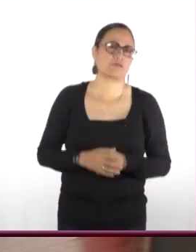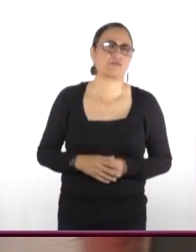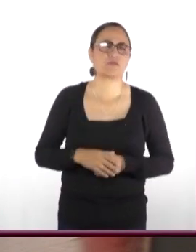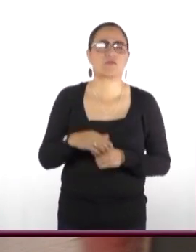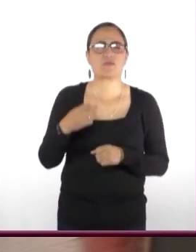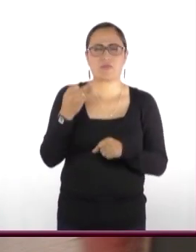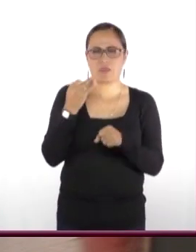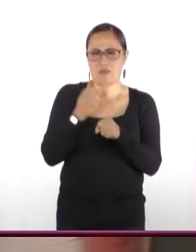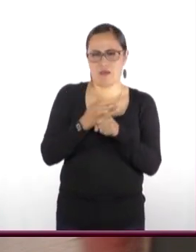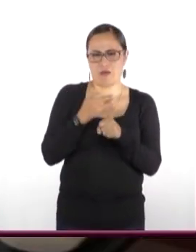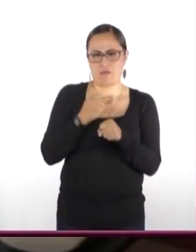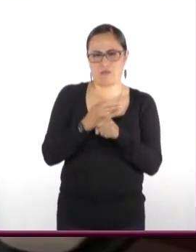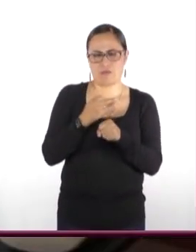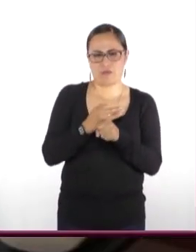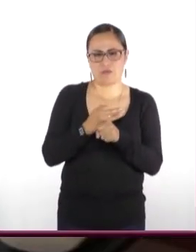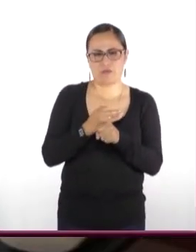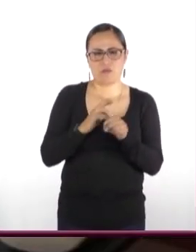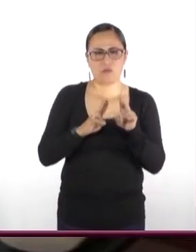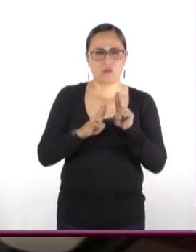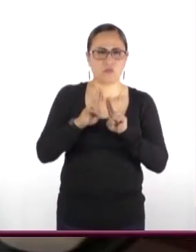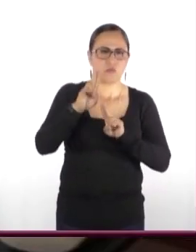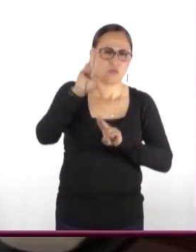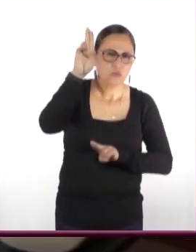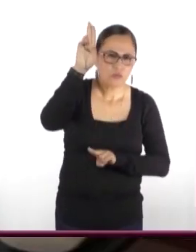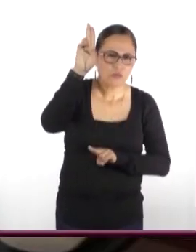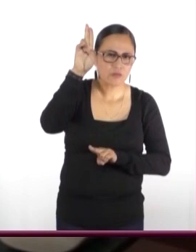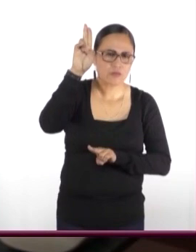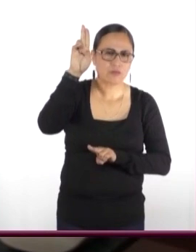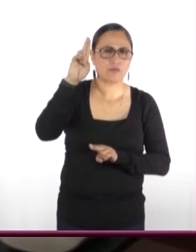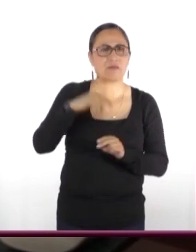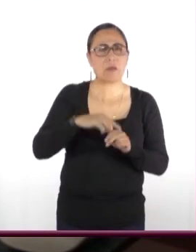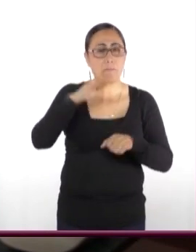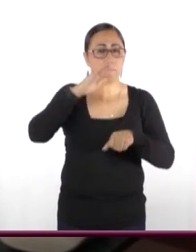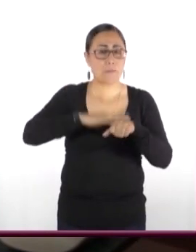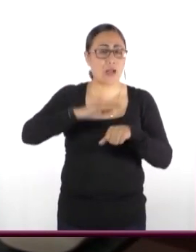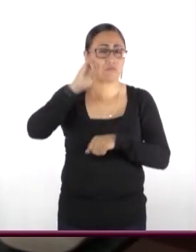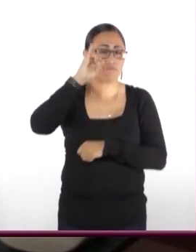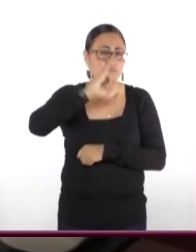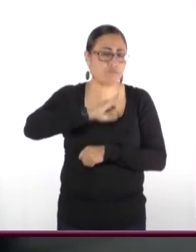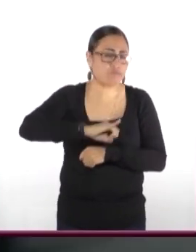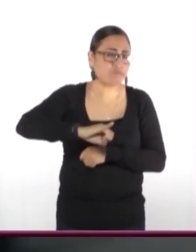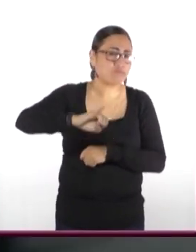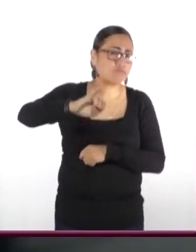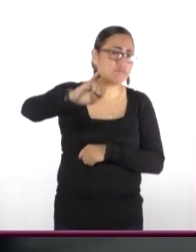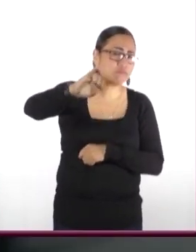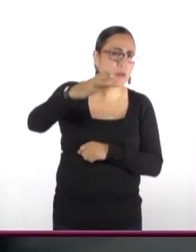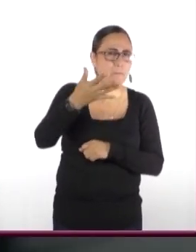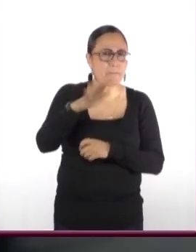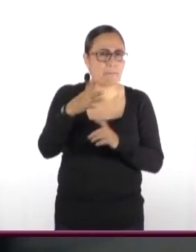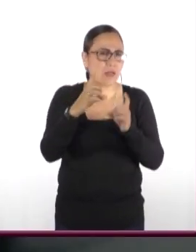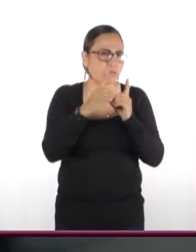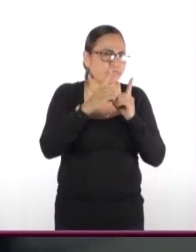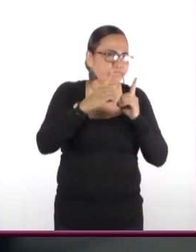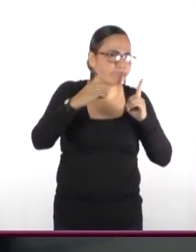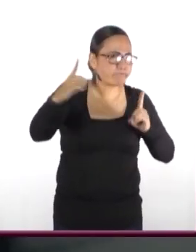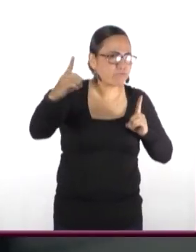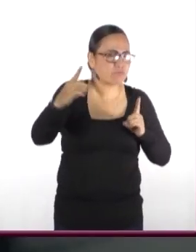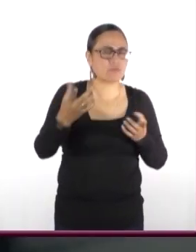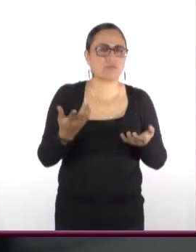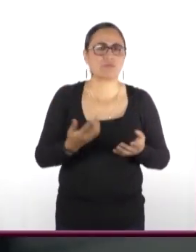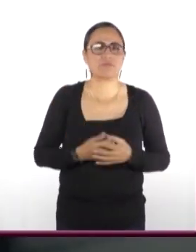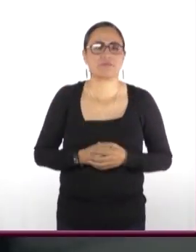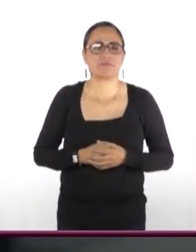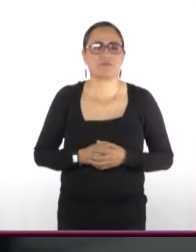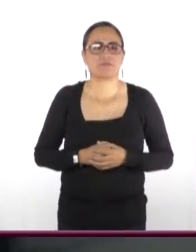sé yo, ahorita la nave más que está más lejos está, qué sé